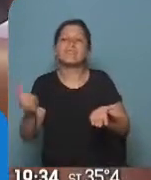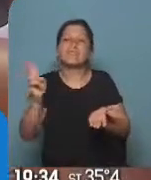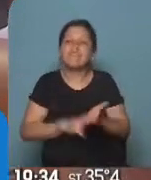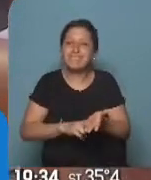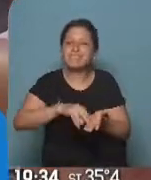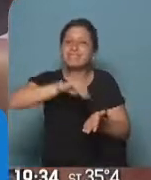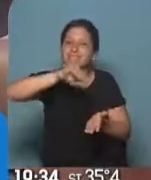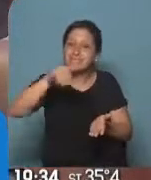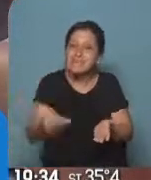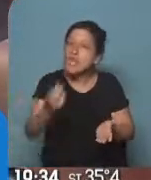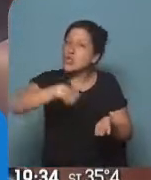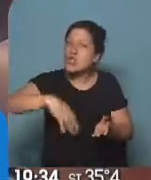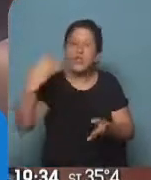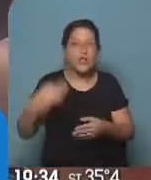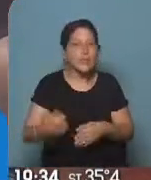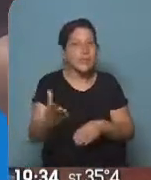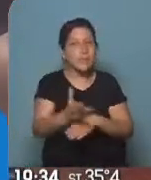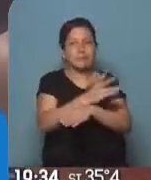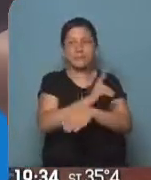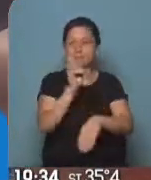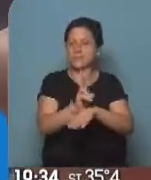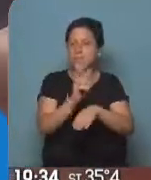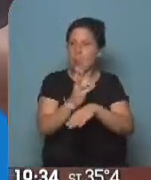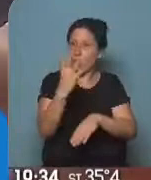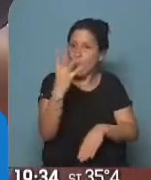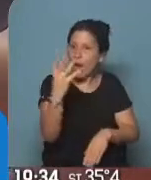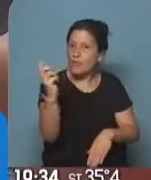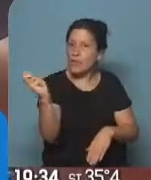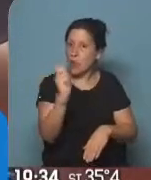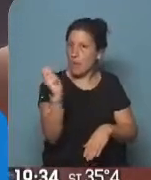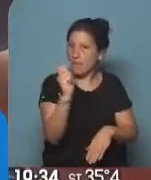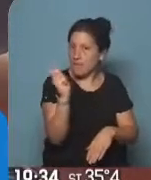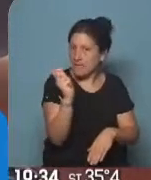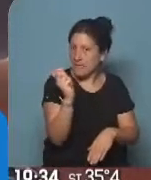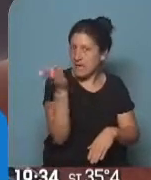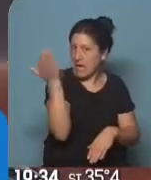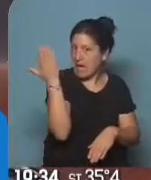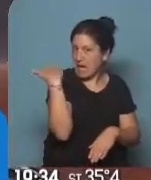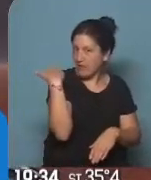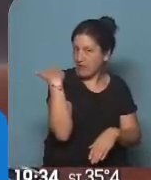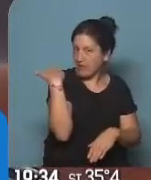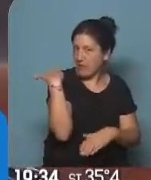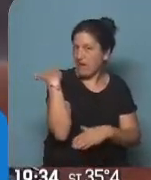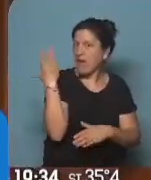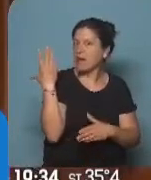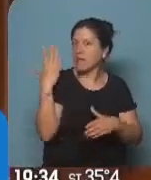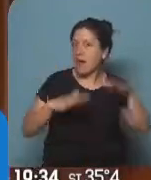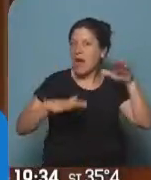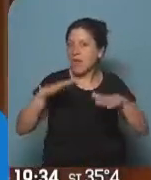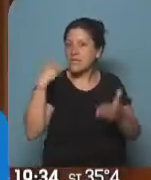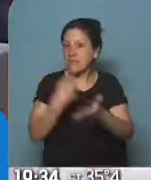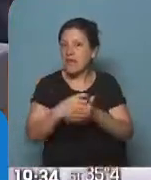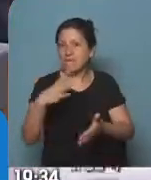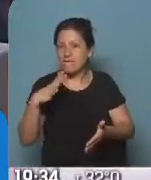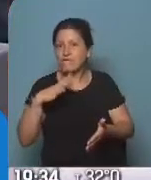por qué tenemos que ser prudentes, que estamos a 4 meses de una crisis por balanza de pagos y si Dios quiere no viene a mal. Ojalá.